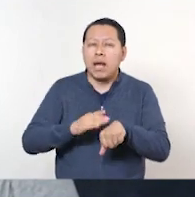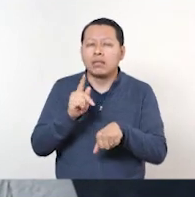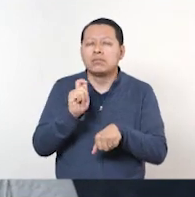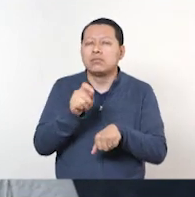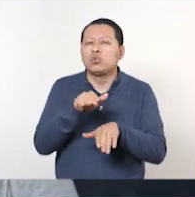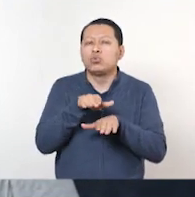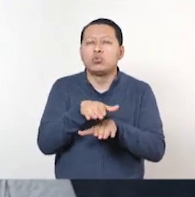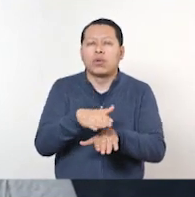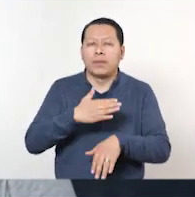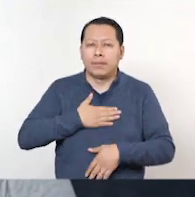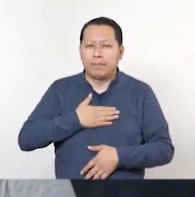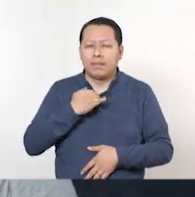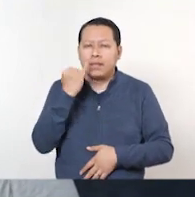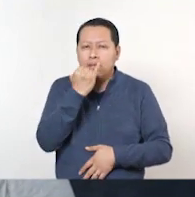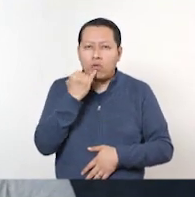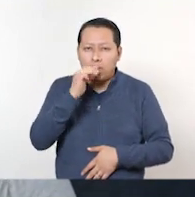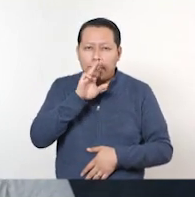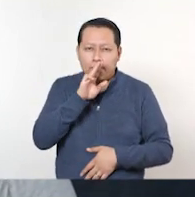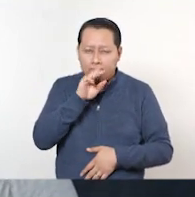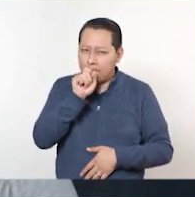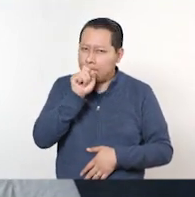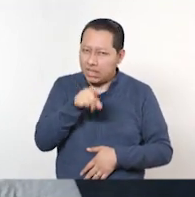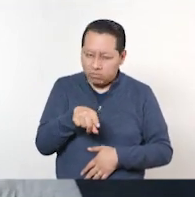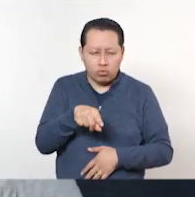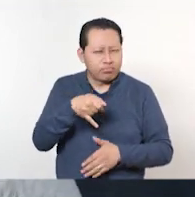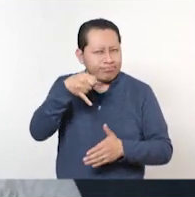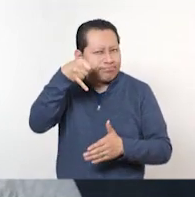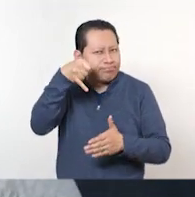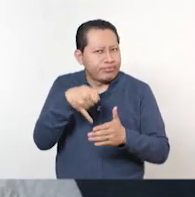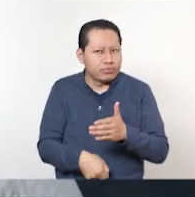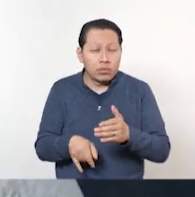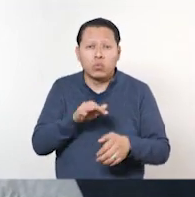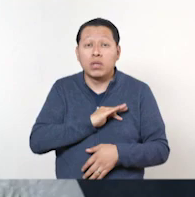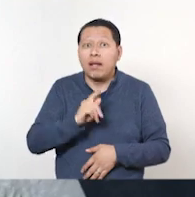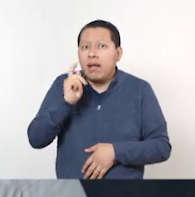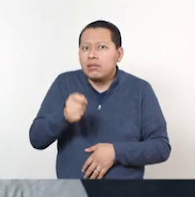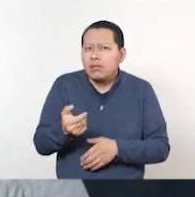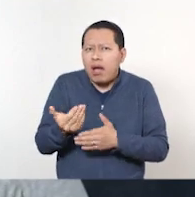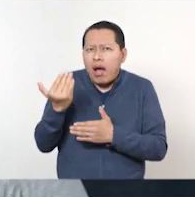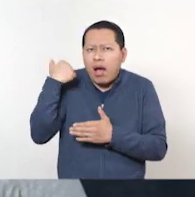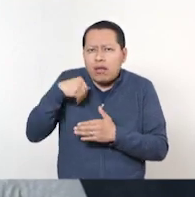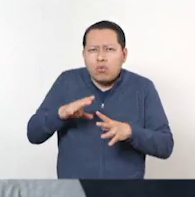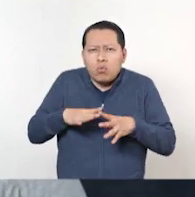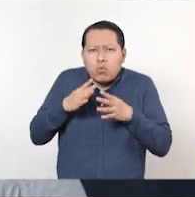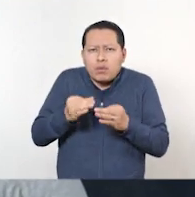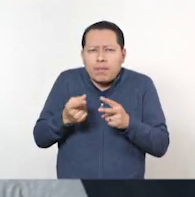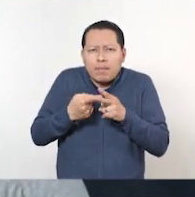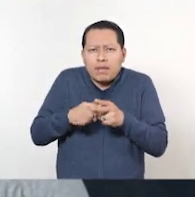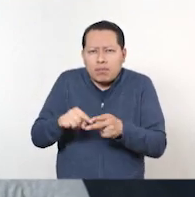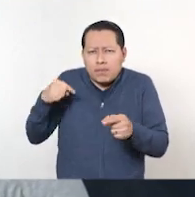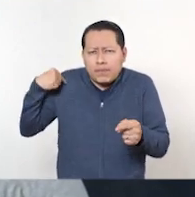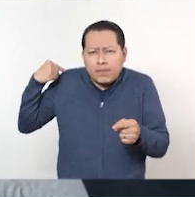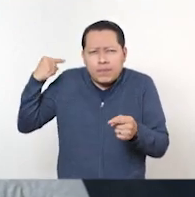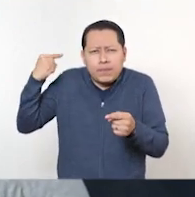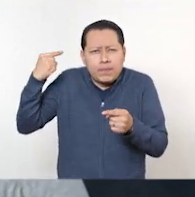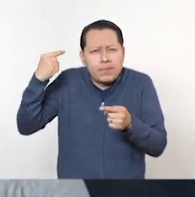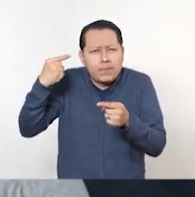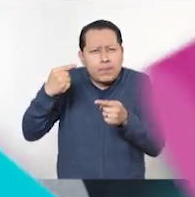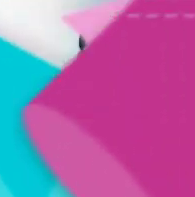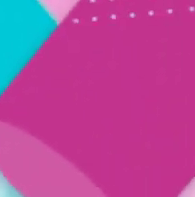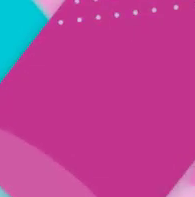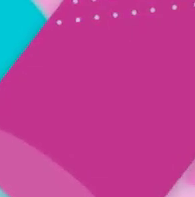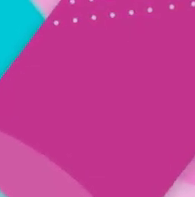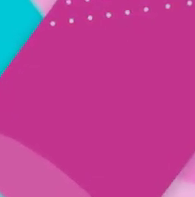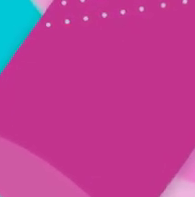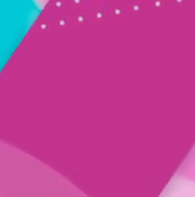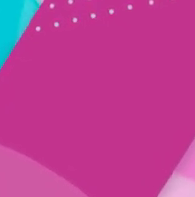saber más sobre mi lengua materna para conocer sus orígenes y su cambio en el tiempo.